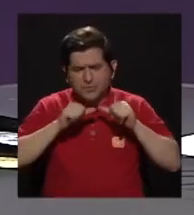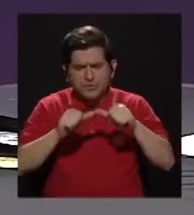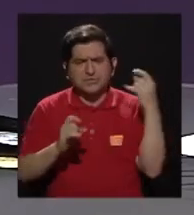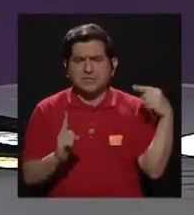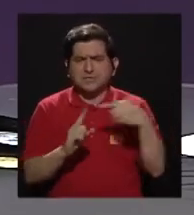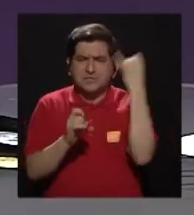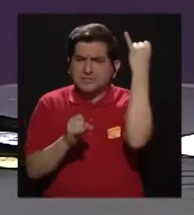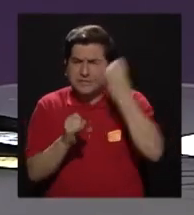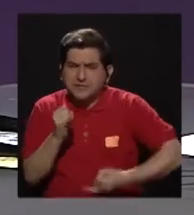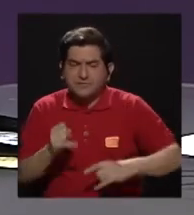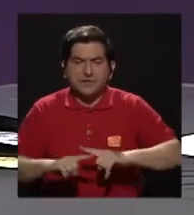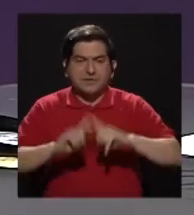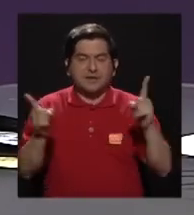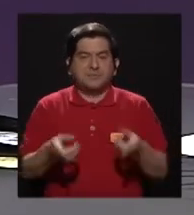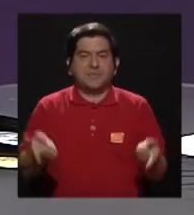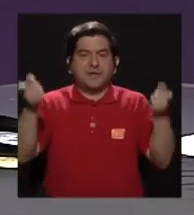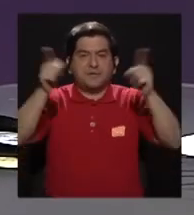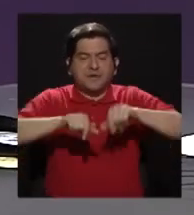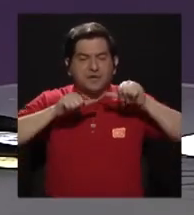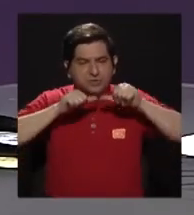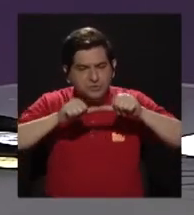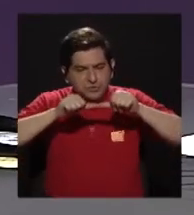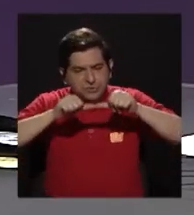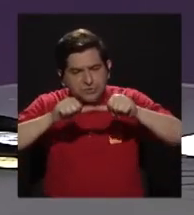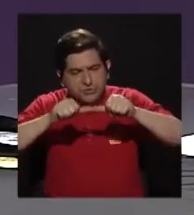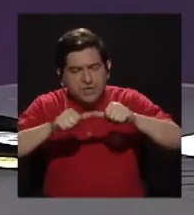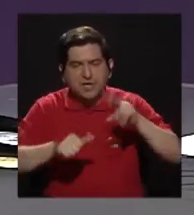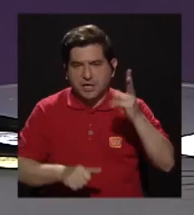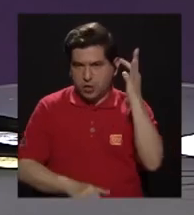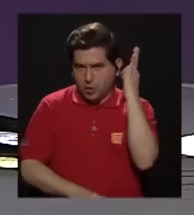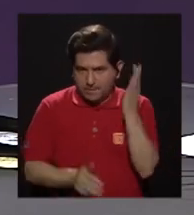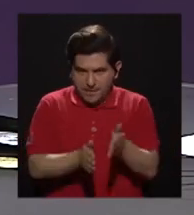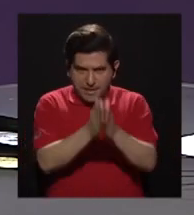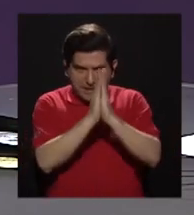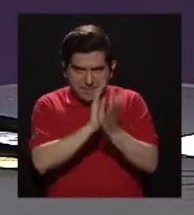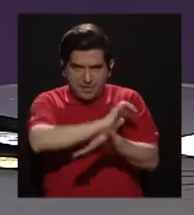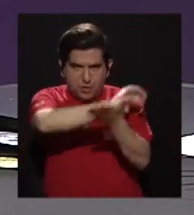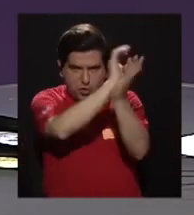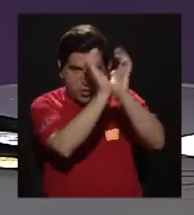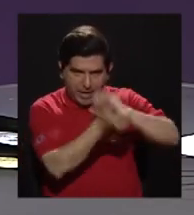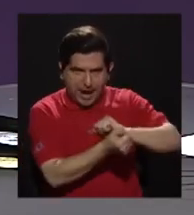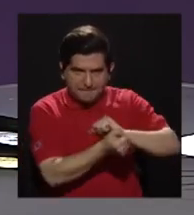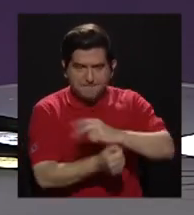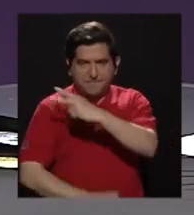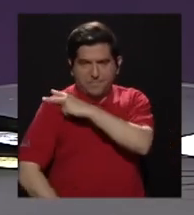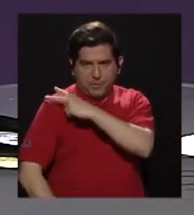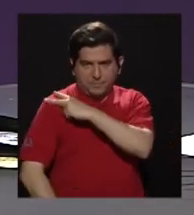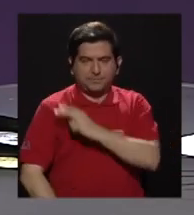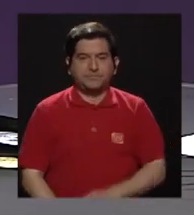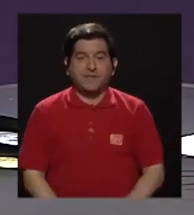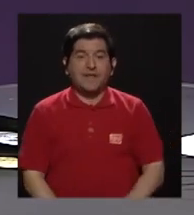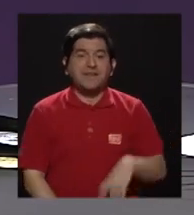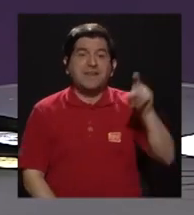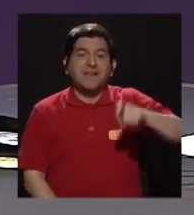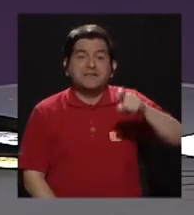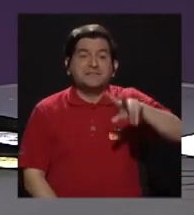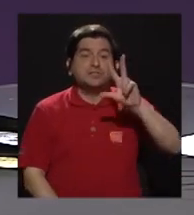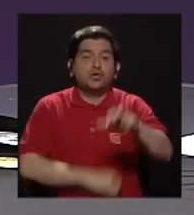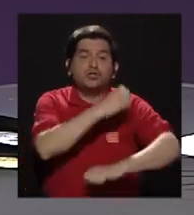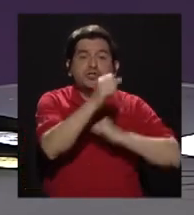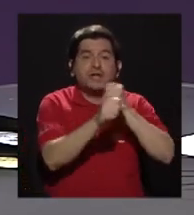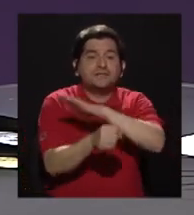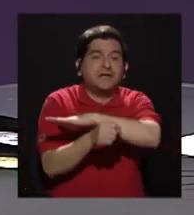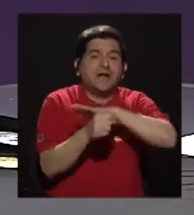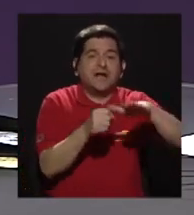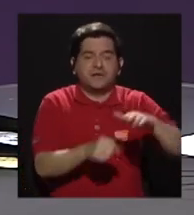todo, pero llevamos el caso, seguimos el caso de esa compañera que pidió un cambio de patrón y dilató 3 años